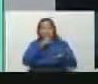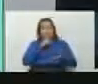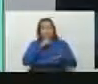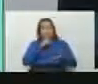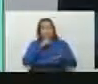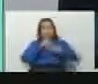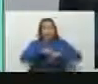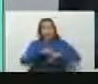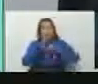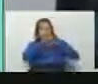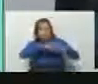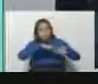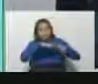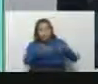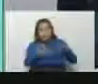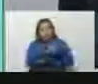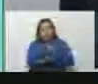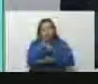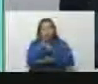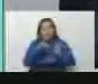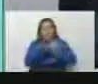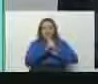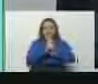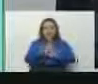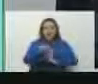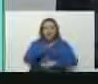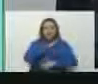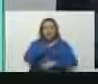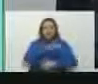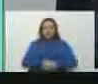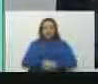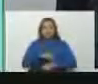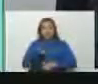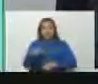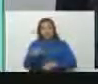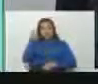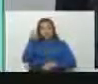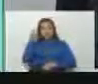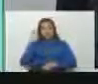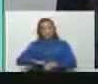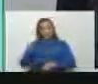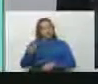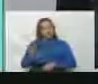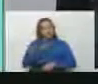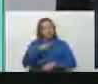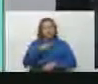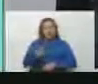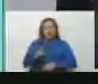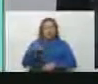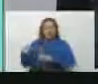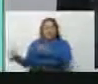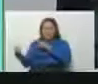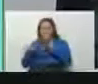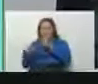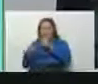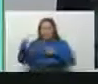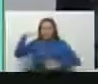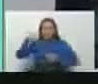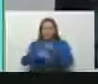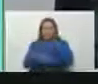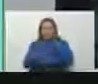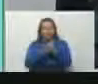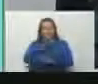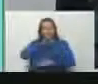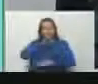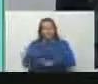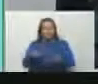por estos símbolos de la desnacionalización. Y un elemento que a mí me parece importantísimo. Nosotros estamos ahorita en un debate profundo de lo que llamamos